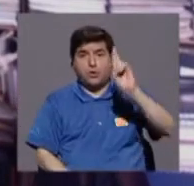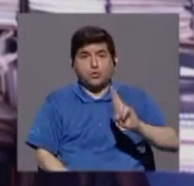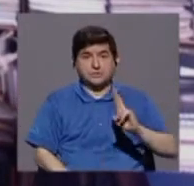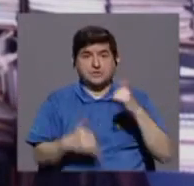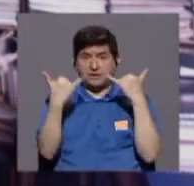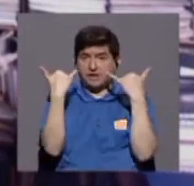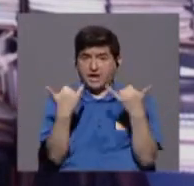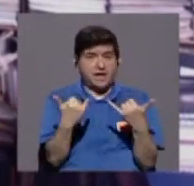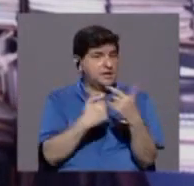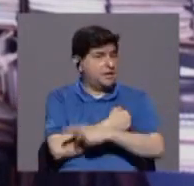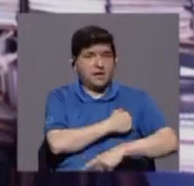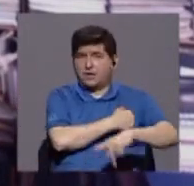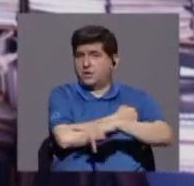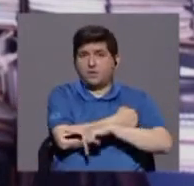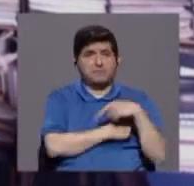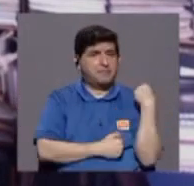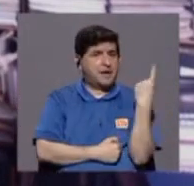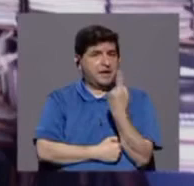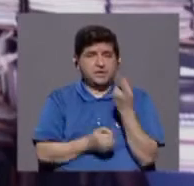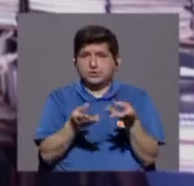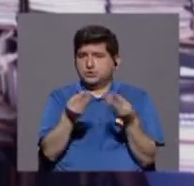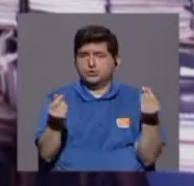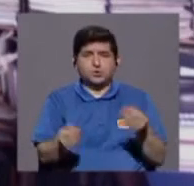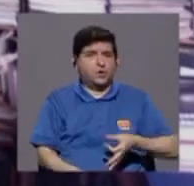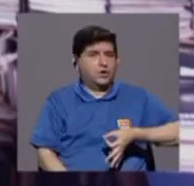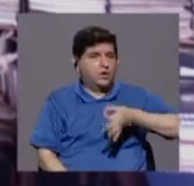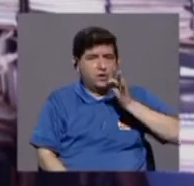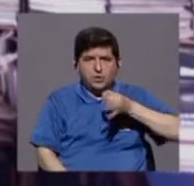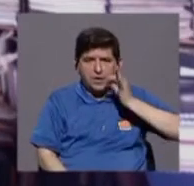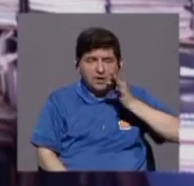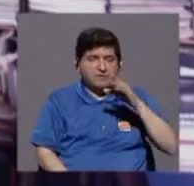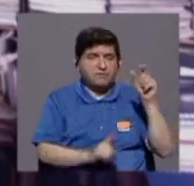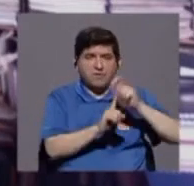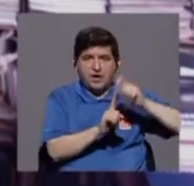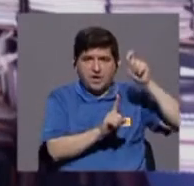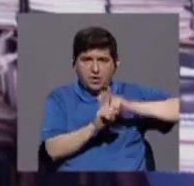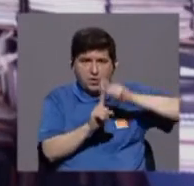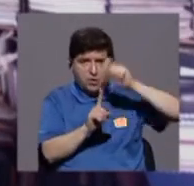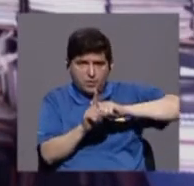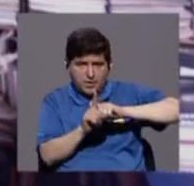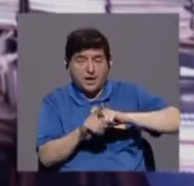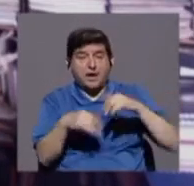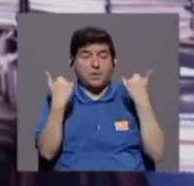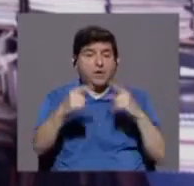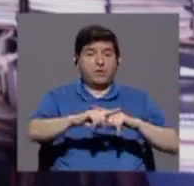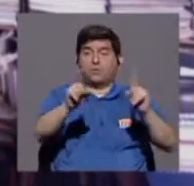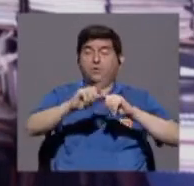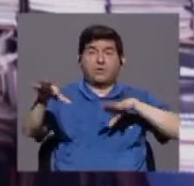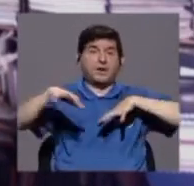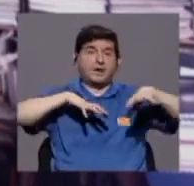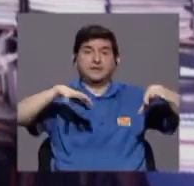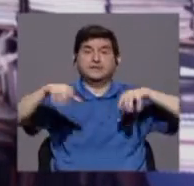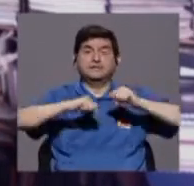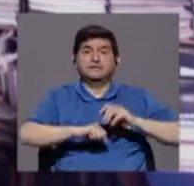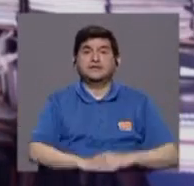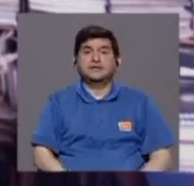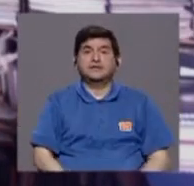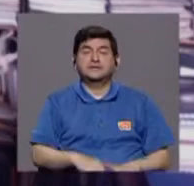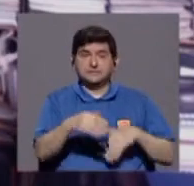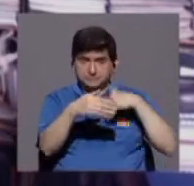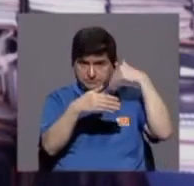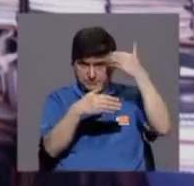es un país que solo produce café y bananos para la exportación, ahora hay muchas más actividades.